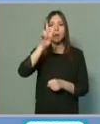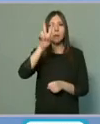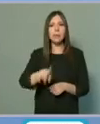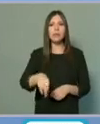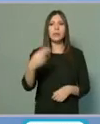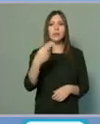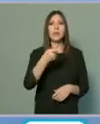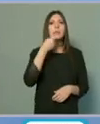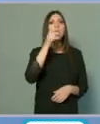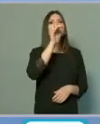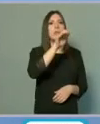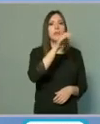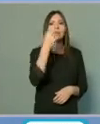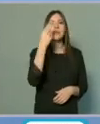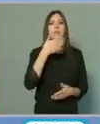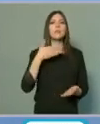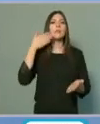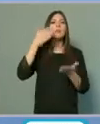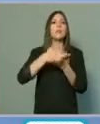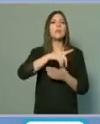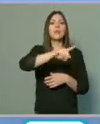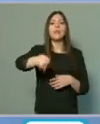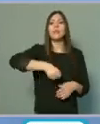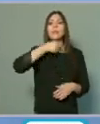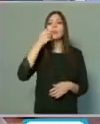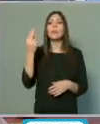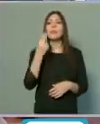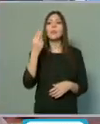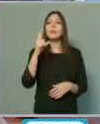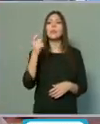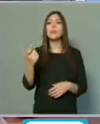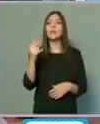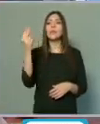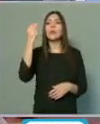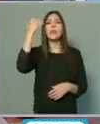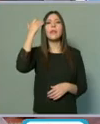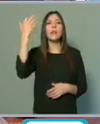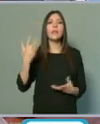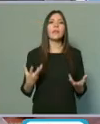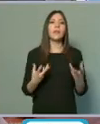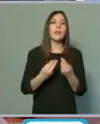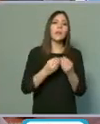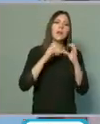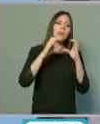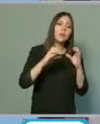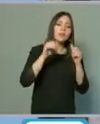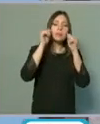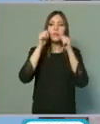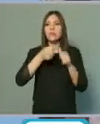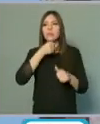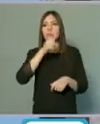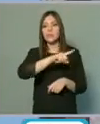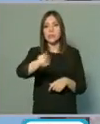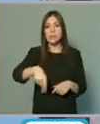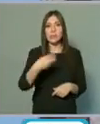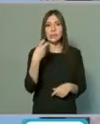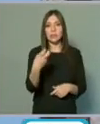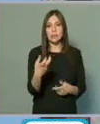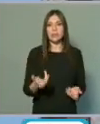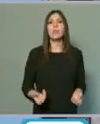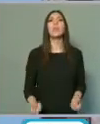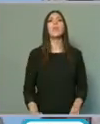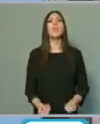y preguntarle, ¿no? Ir a un asilo y a lo mejor no necesitan dinero, necesitan tiempo para pasar con los viejitos. Sí, Eso es. Eso que estás diciendo,